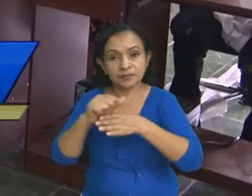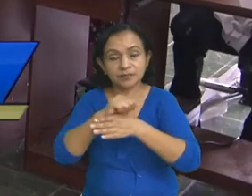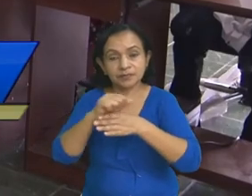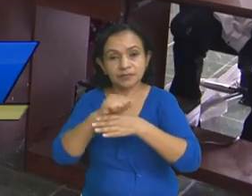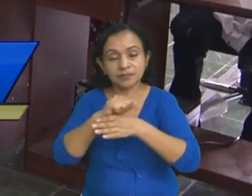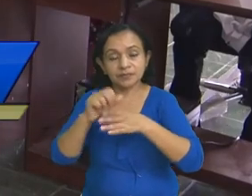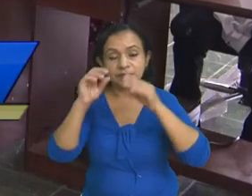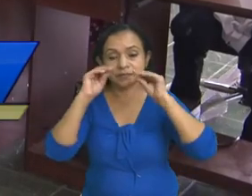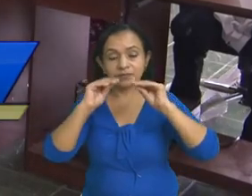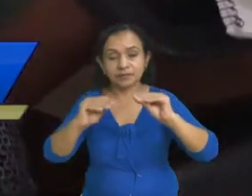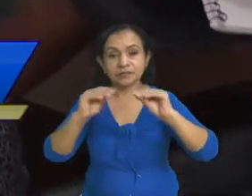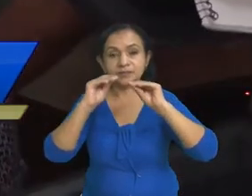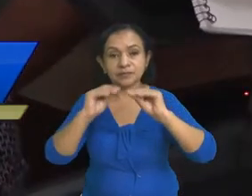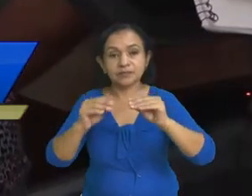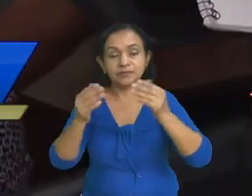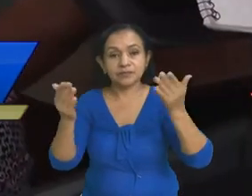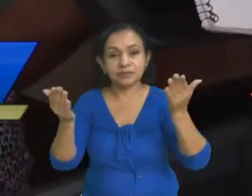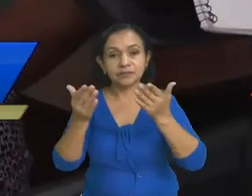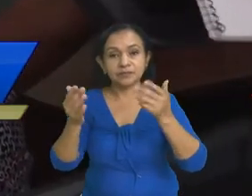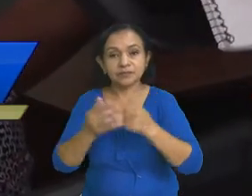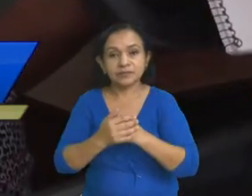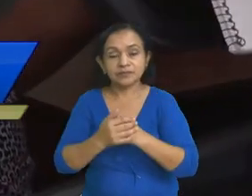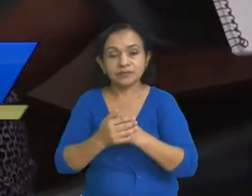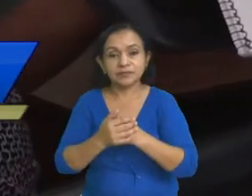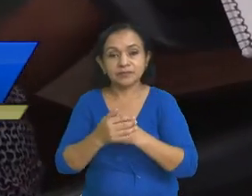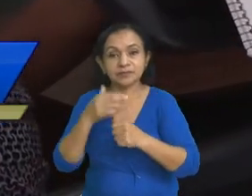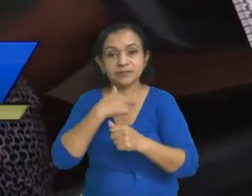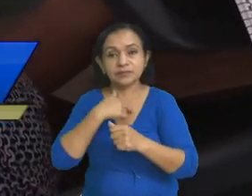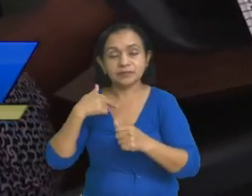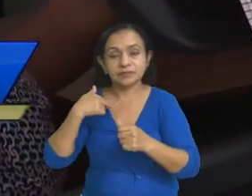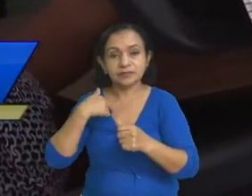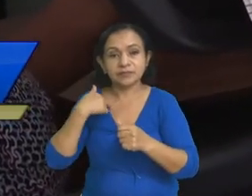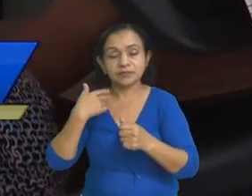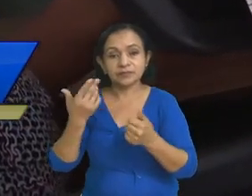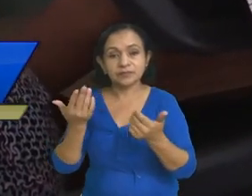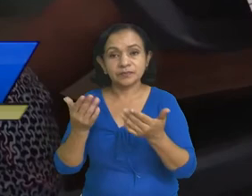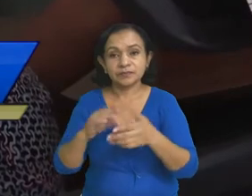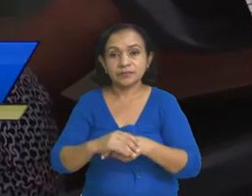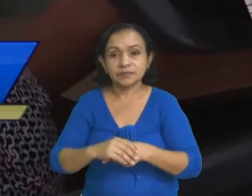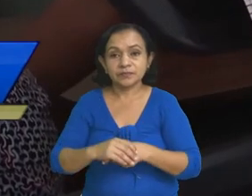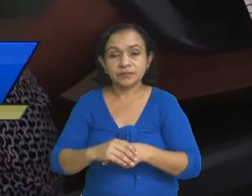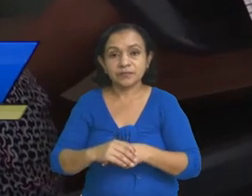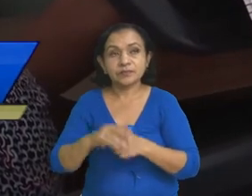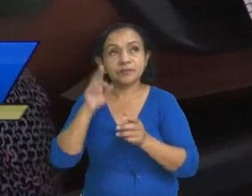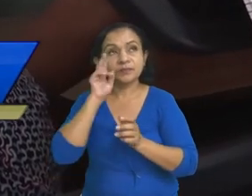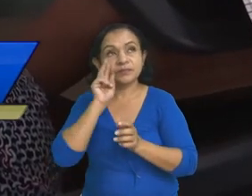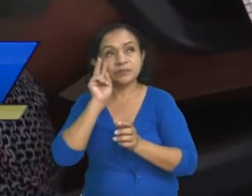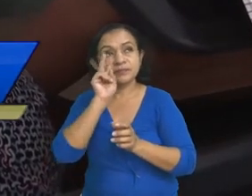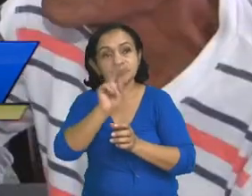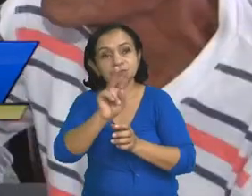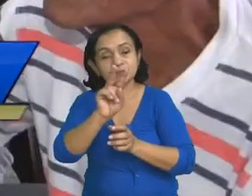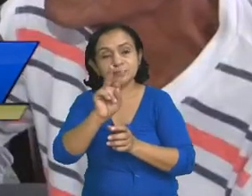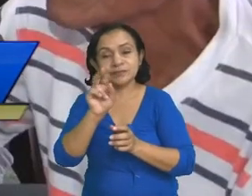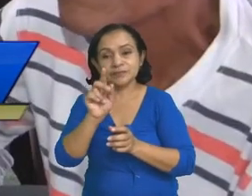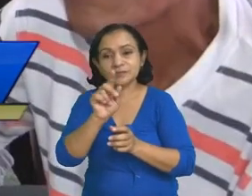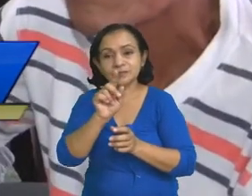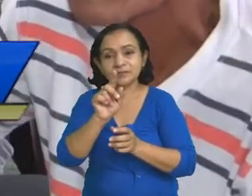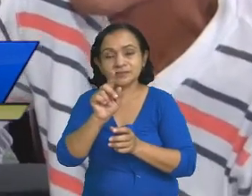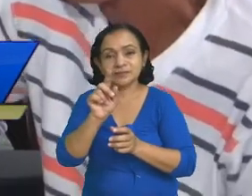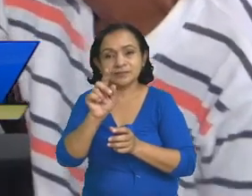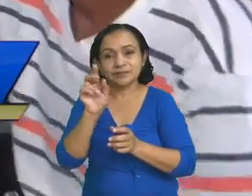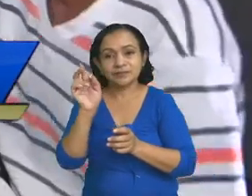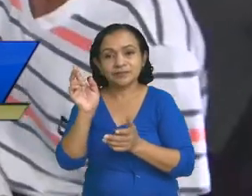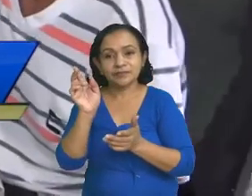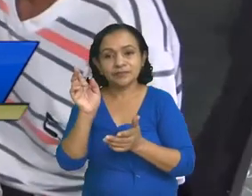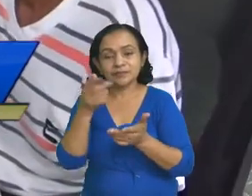de su educación, pues a través de ahí miramos en el INTA, ¿verdad? Para